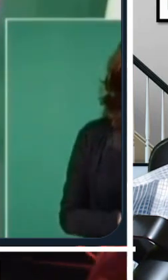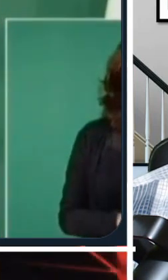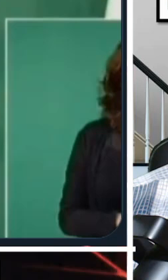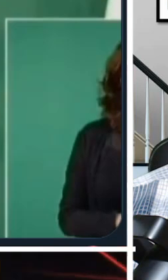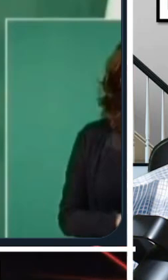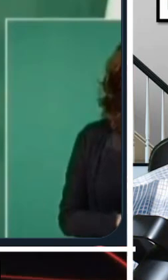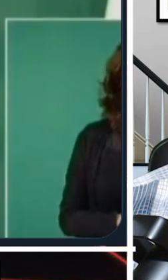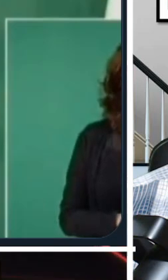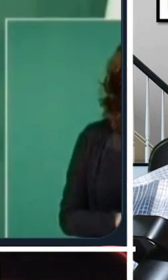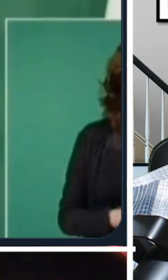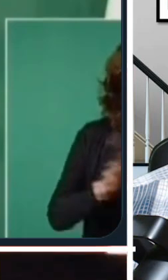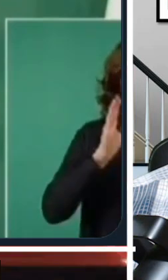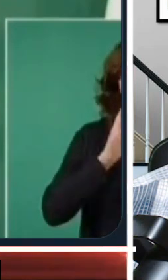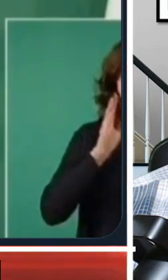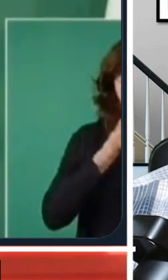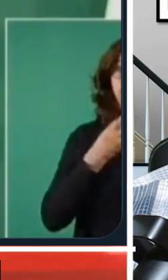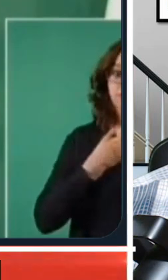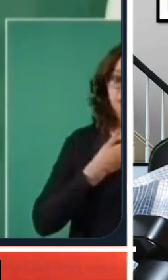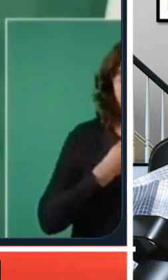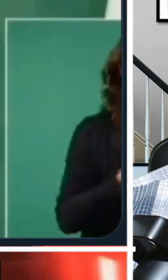y no entregarse a los militares,